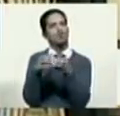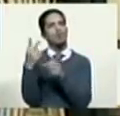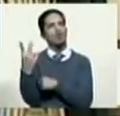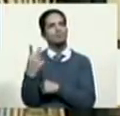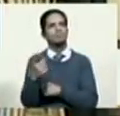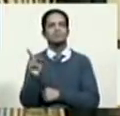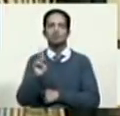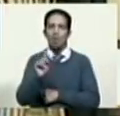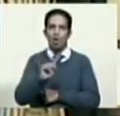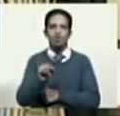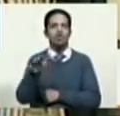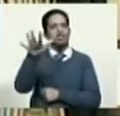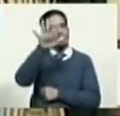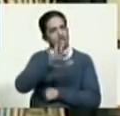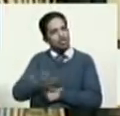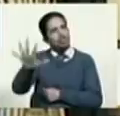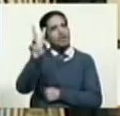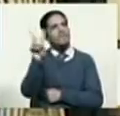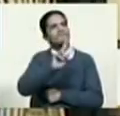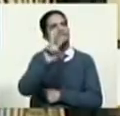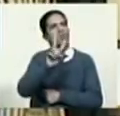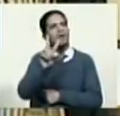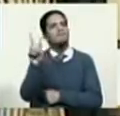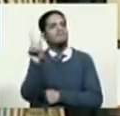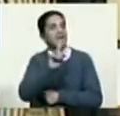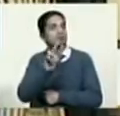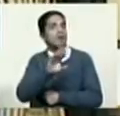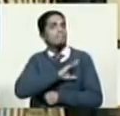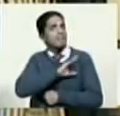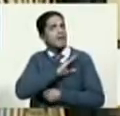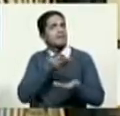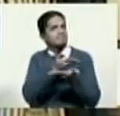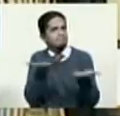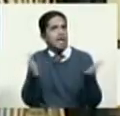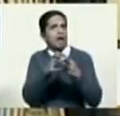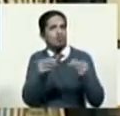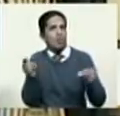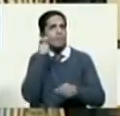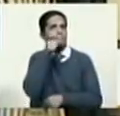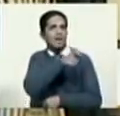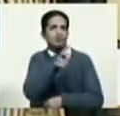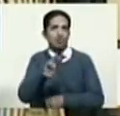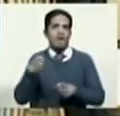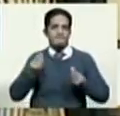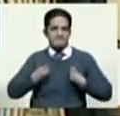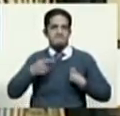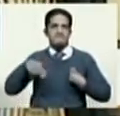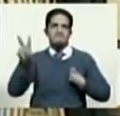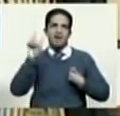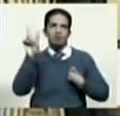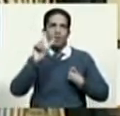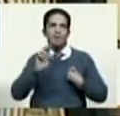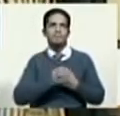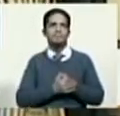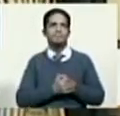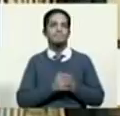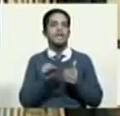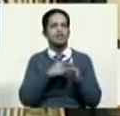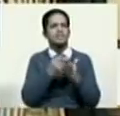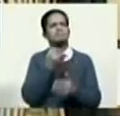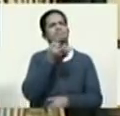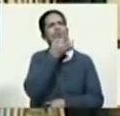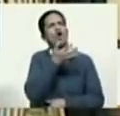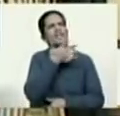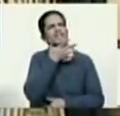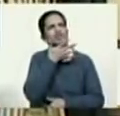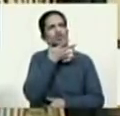diálogo de todo el país, porque el país le pertenece a todos los venezolanos y venezolanas. Entonces es bonito pensar en el diálogo, porque